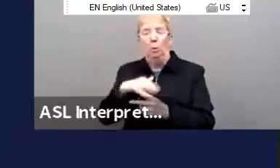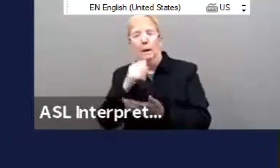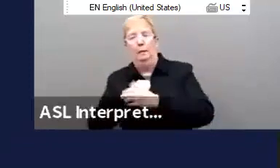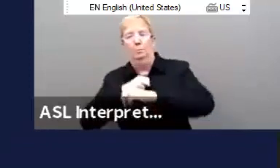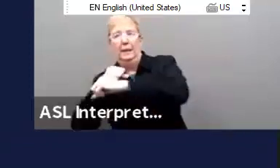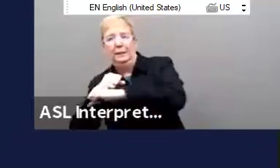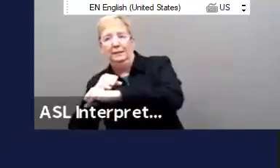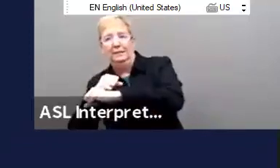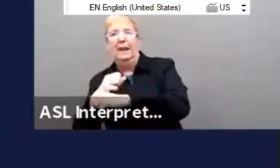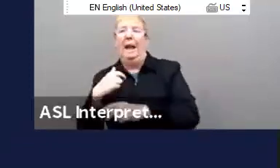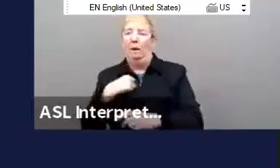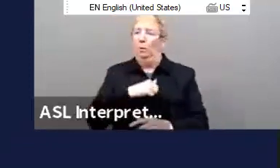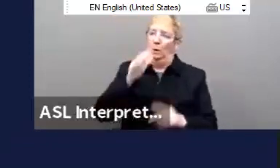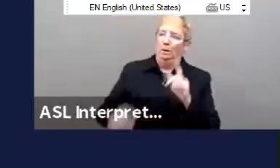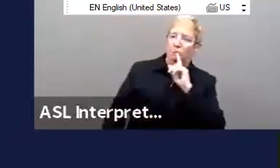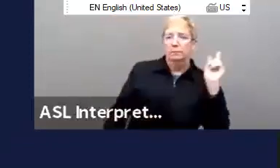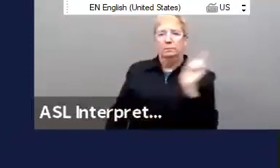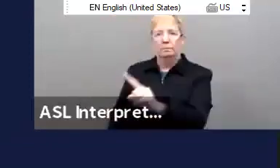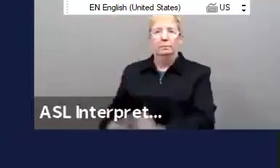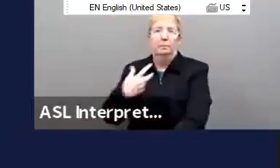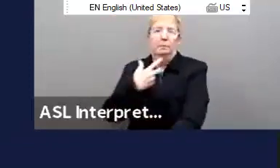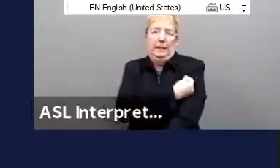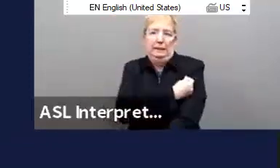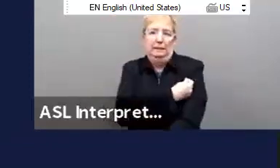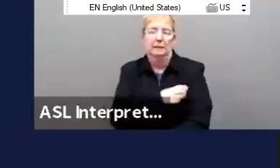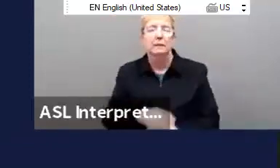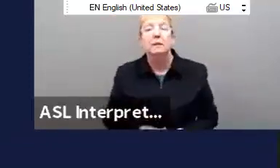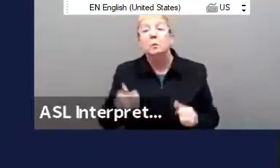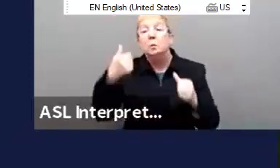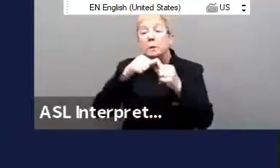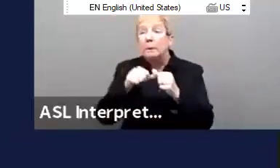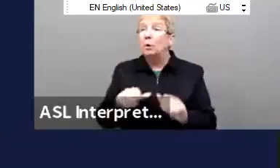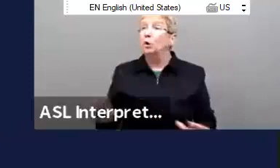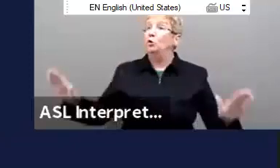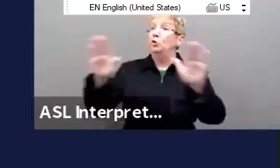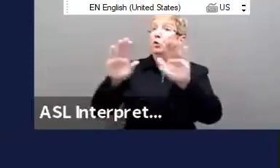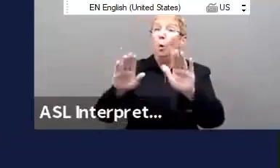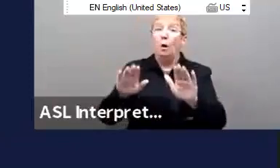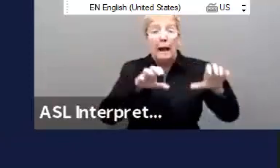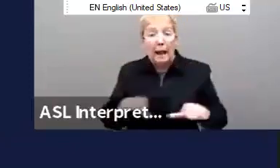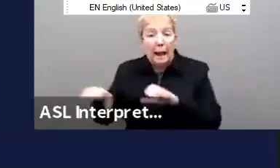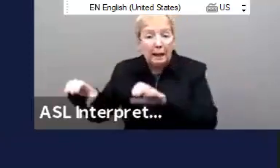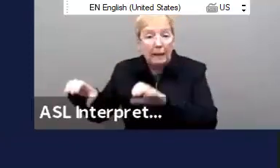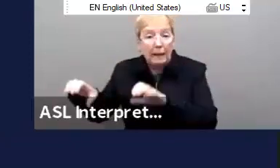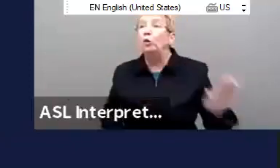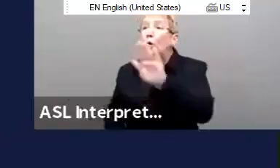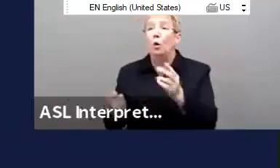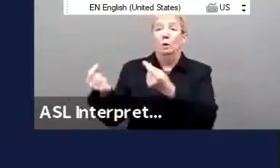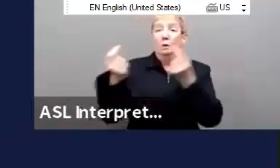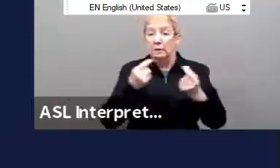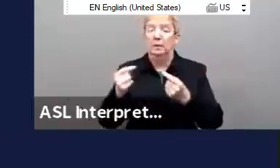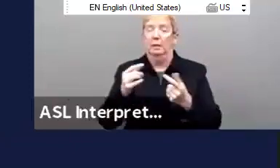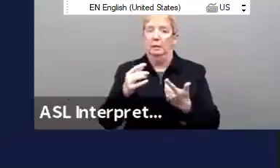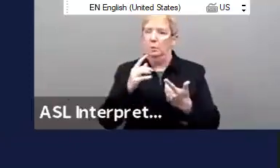respeto, de forma amable, y el Estado va a hacer su parte para asegurar de que cuando